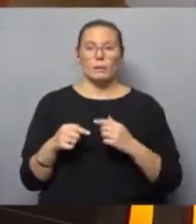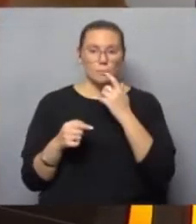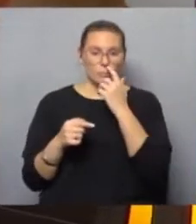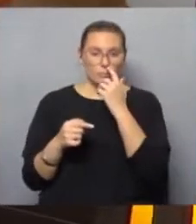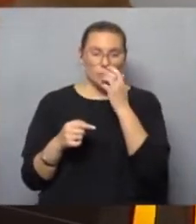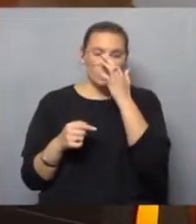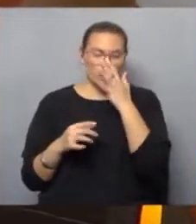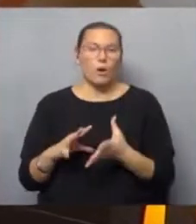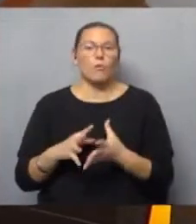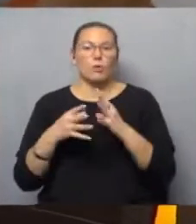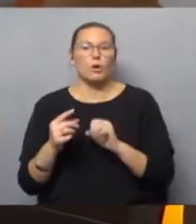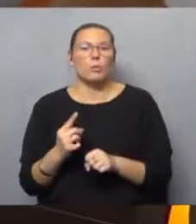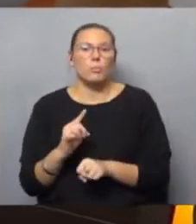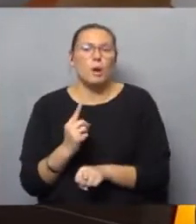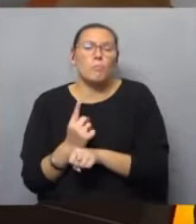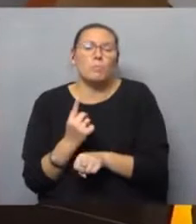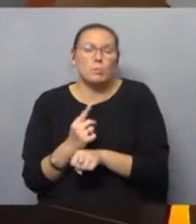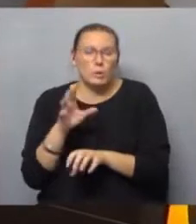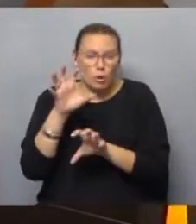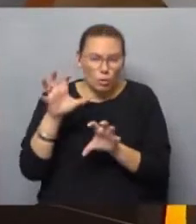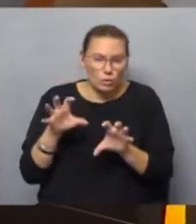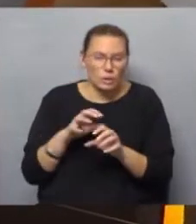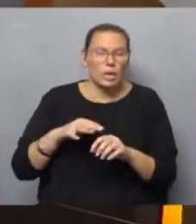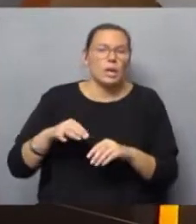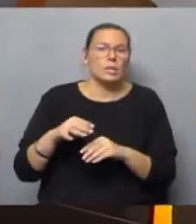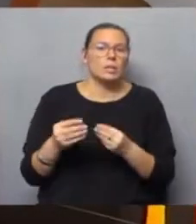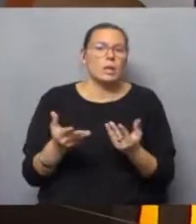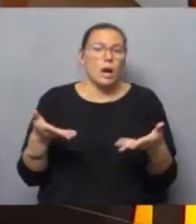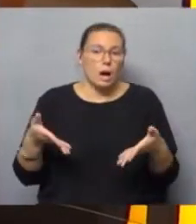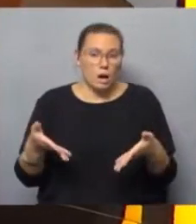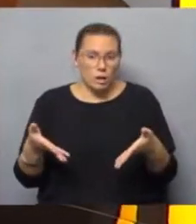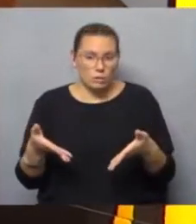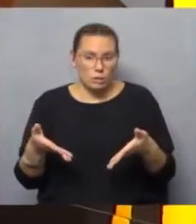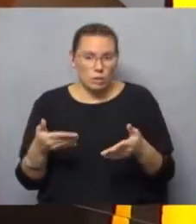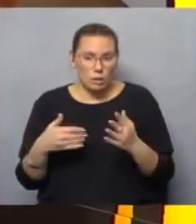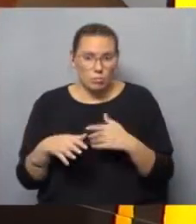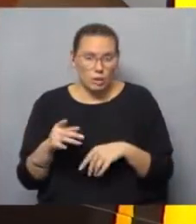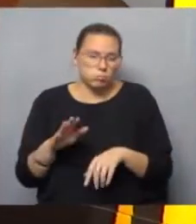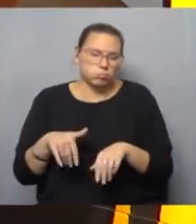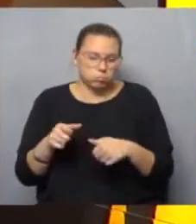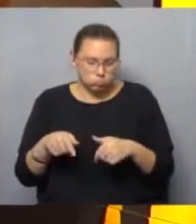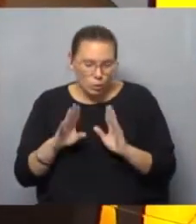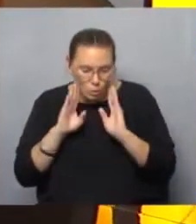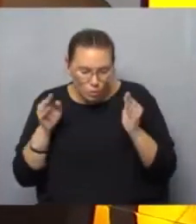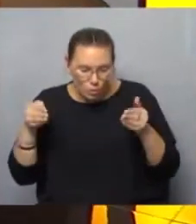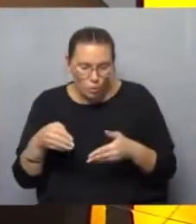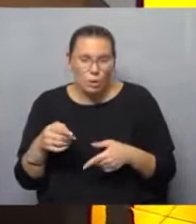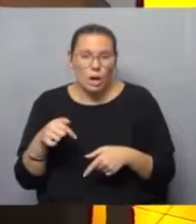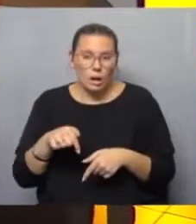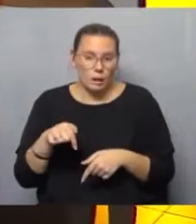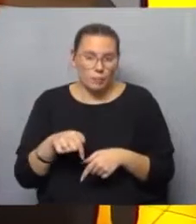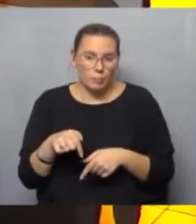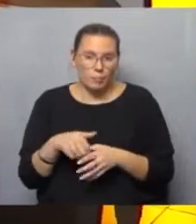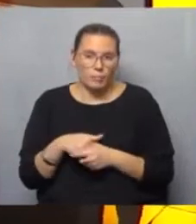Las formas de los primitivos continentes, la superficie. Claro. Y acá nos metemos un poquito en casa, porque Sí. tenemos...